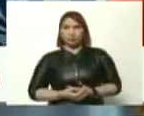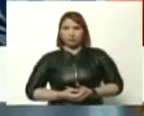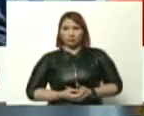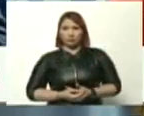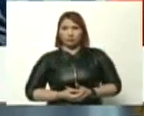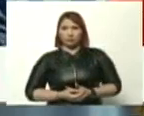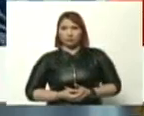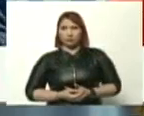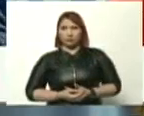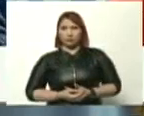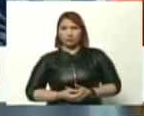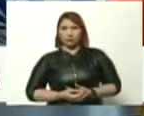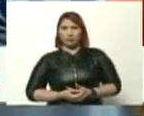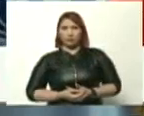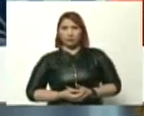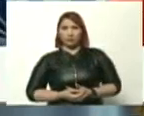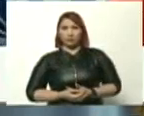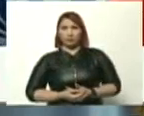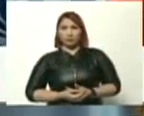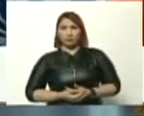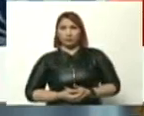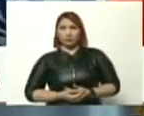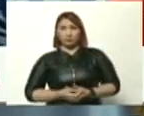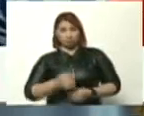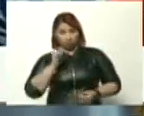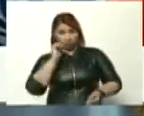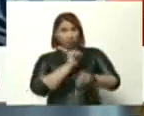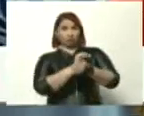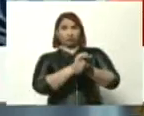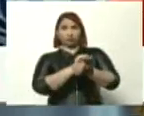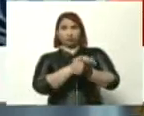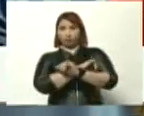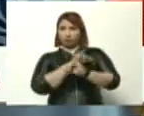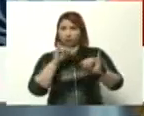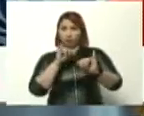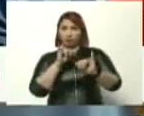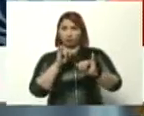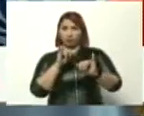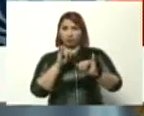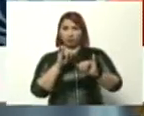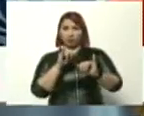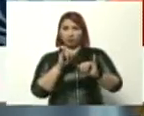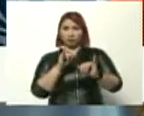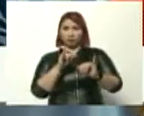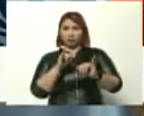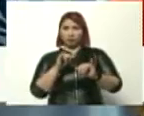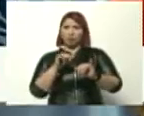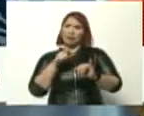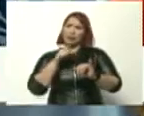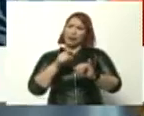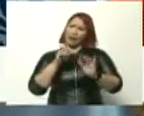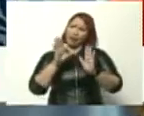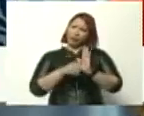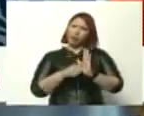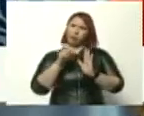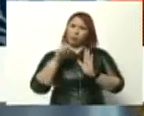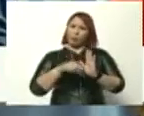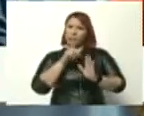y van a ser, obviamente, están privados de libertad por los delitos especulados, doloso en grado de